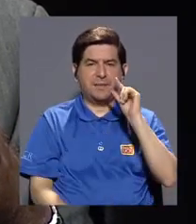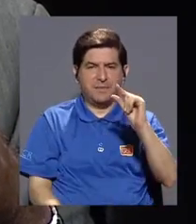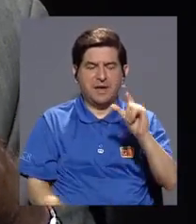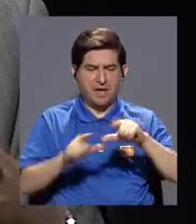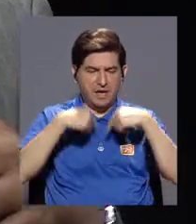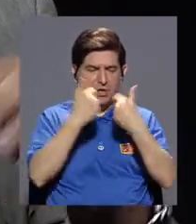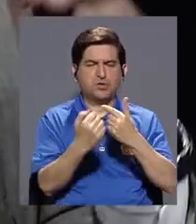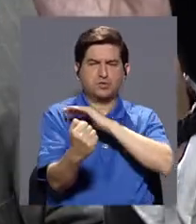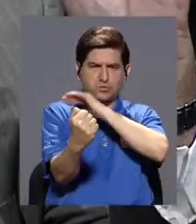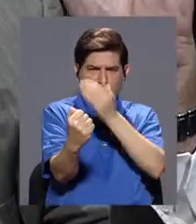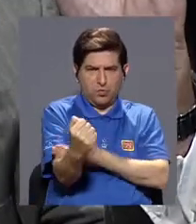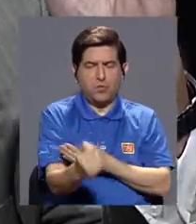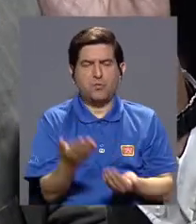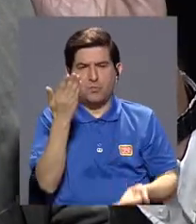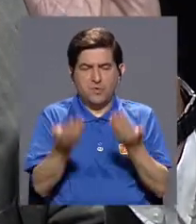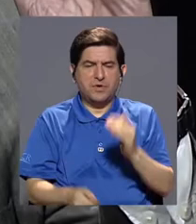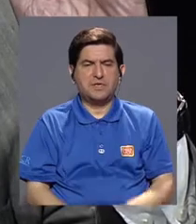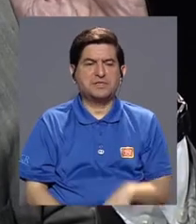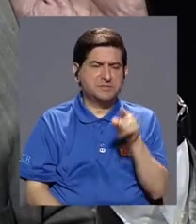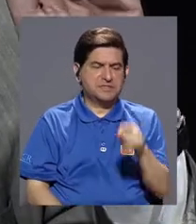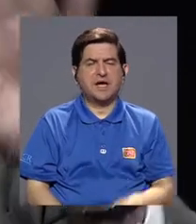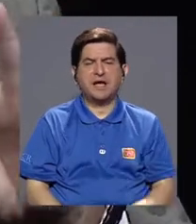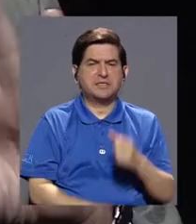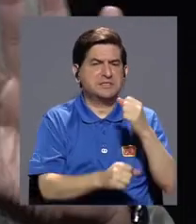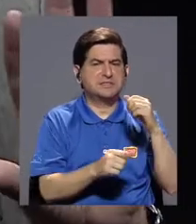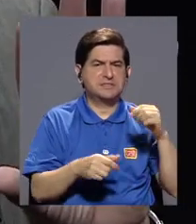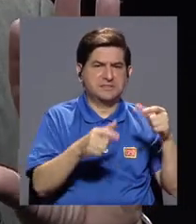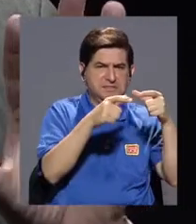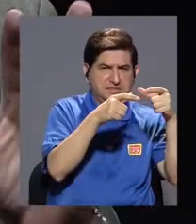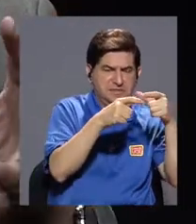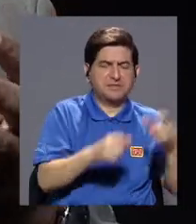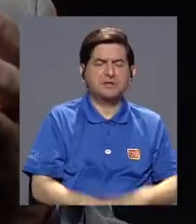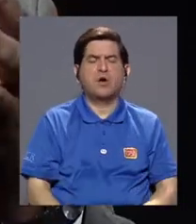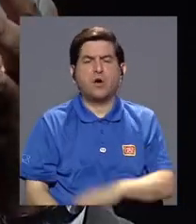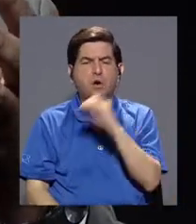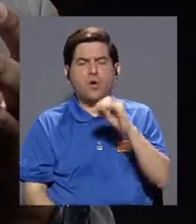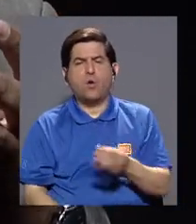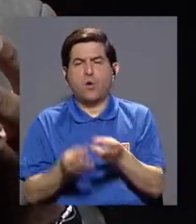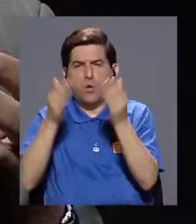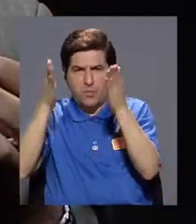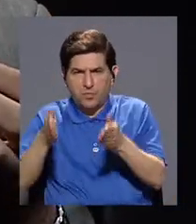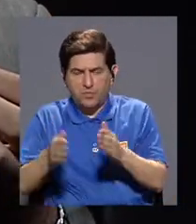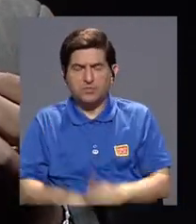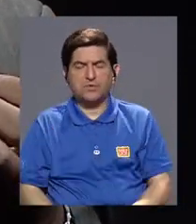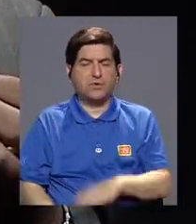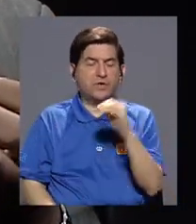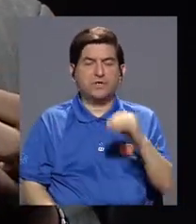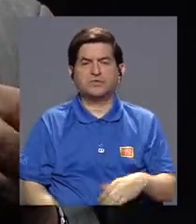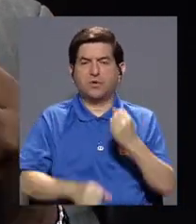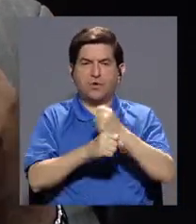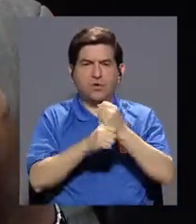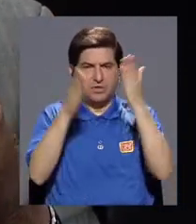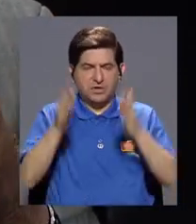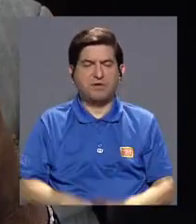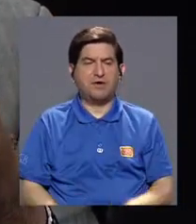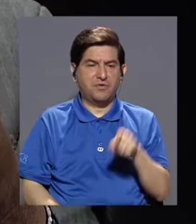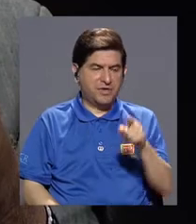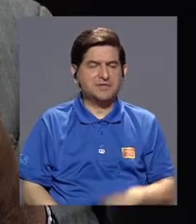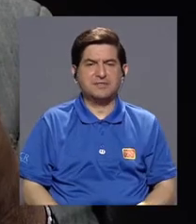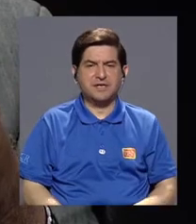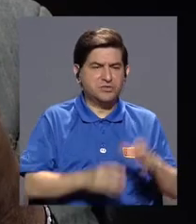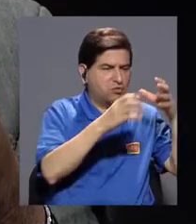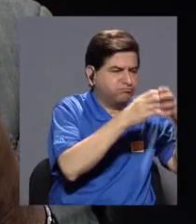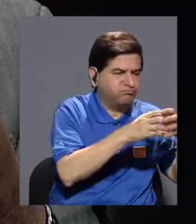poder, sean oligarcas o sean proletarios, sea lo que sea, pequeños grupos de poder feudalizan